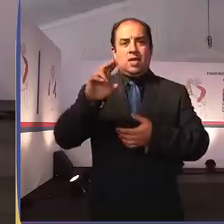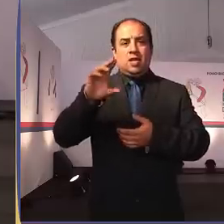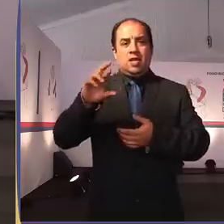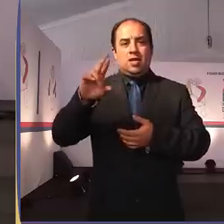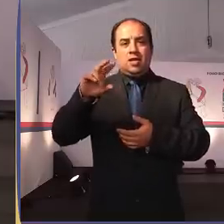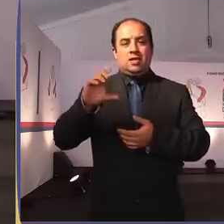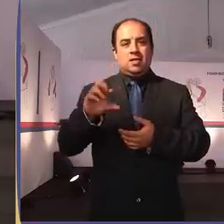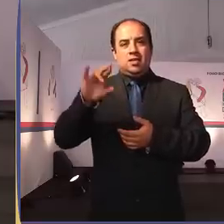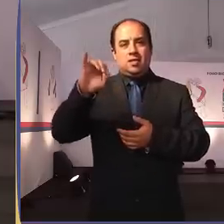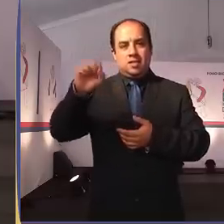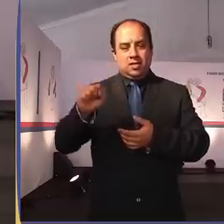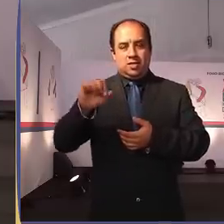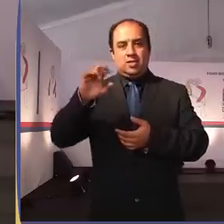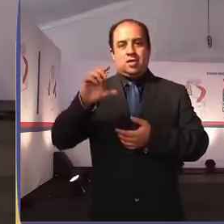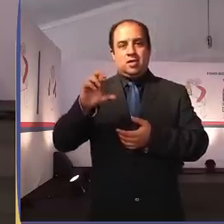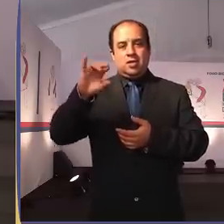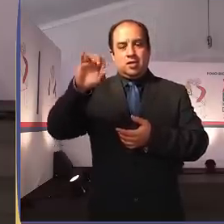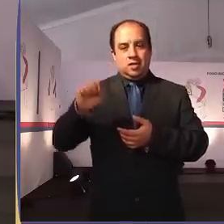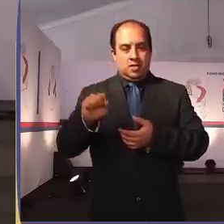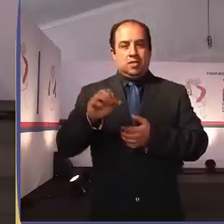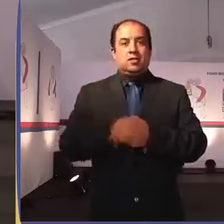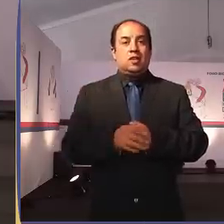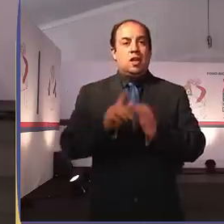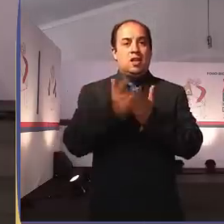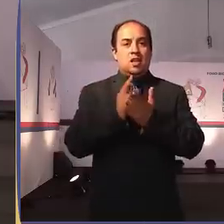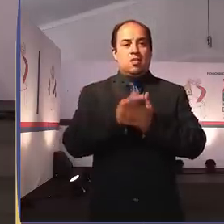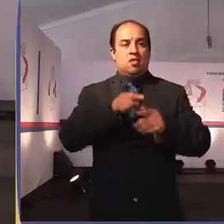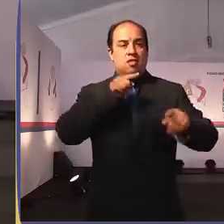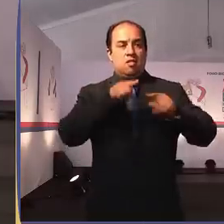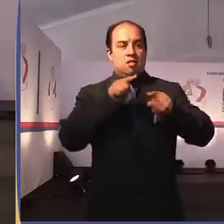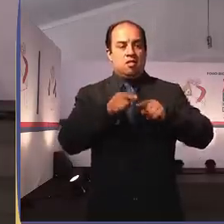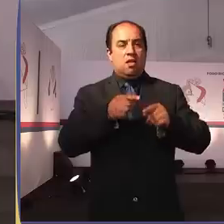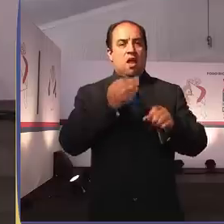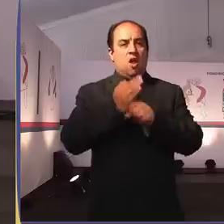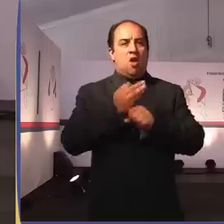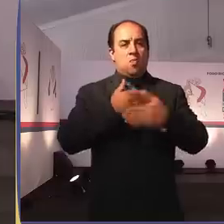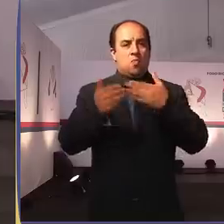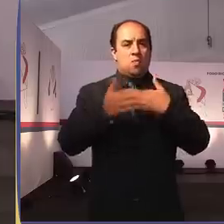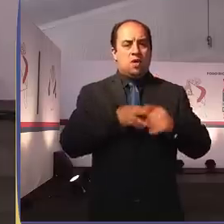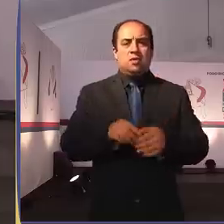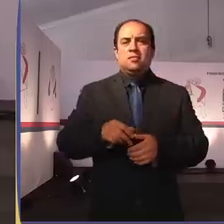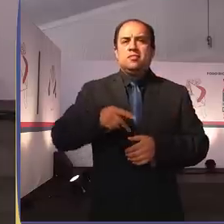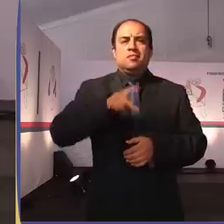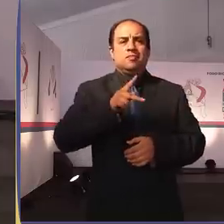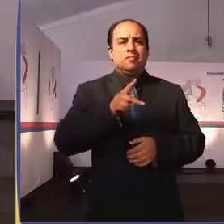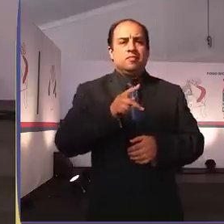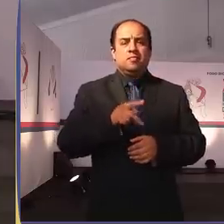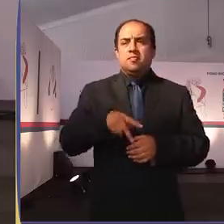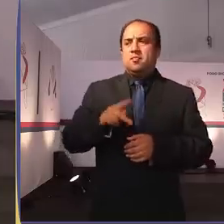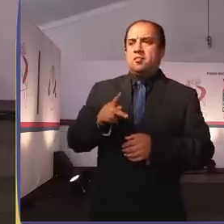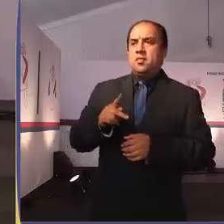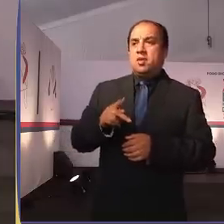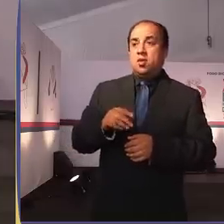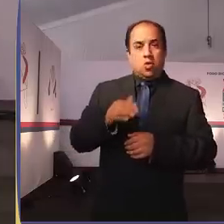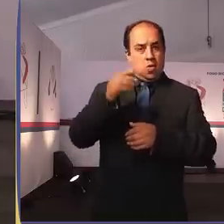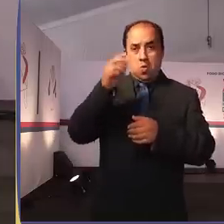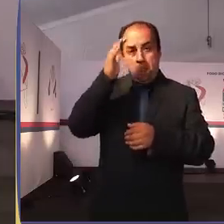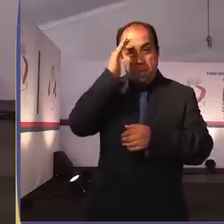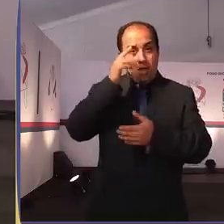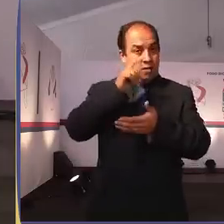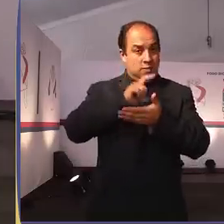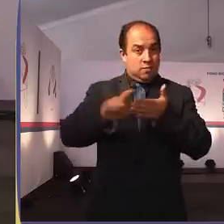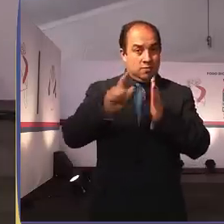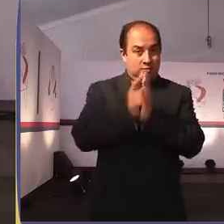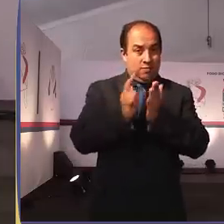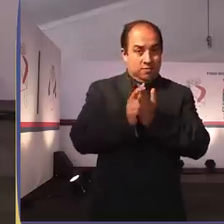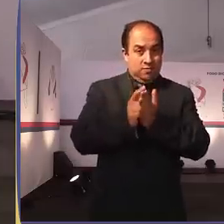así. El libro de la calumnia que está de moda. No, pero no le. Pues bueno. Pero no se les ocurra comprar un libro ustedes para